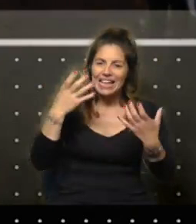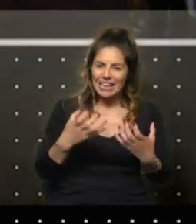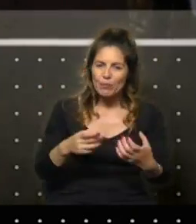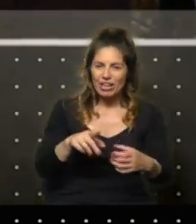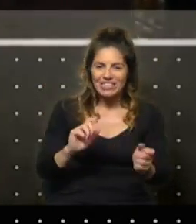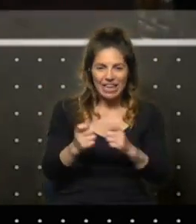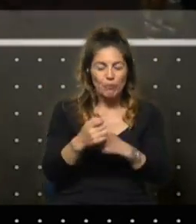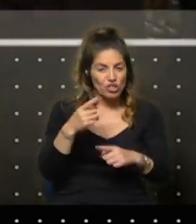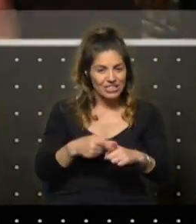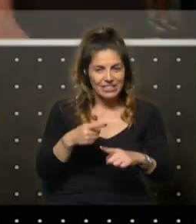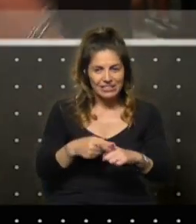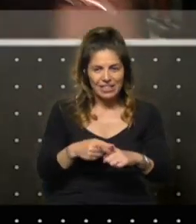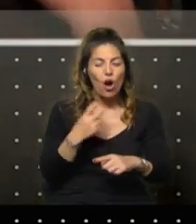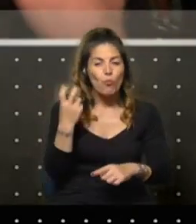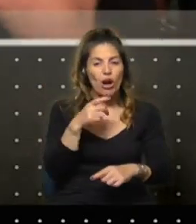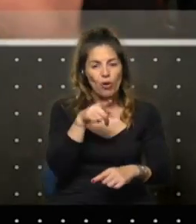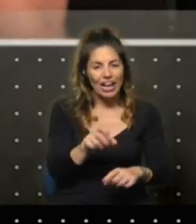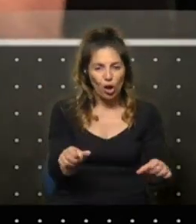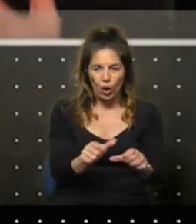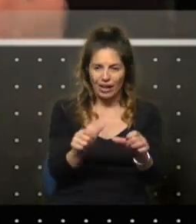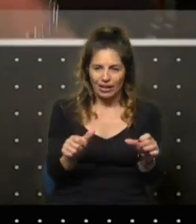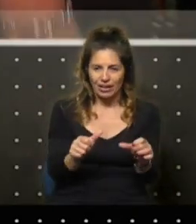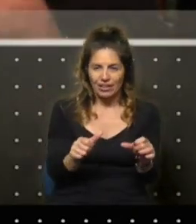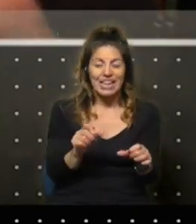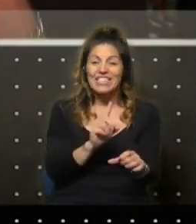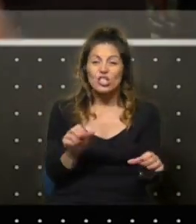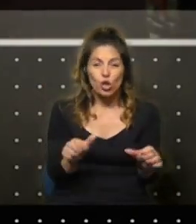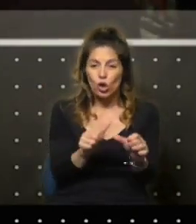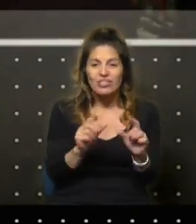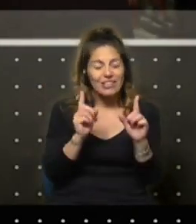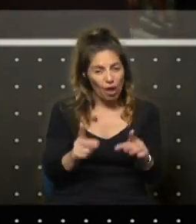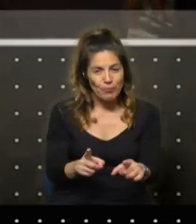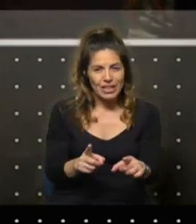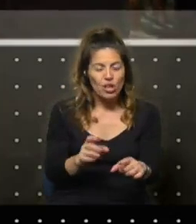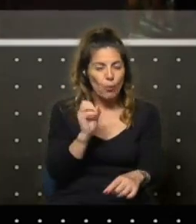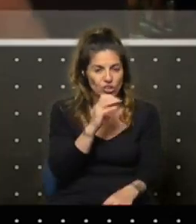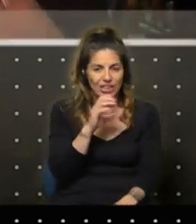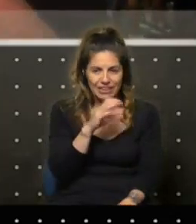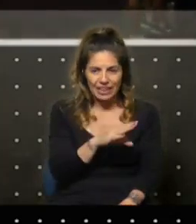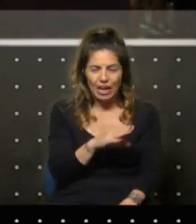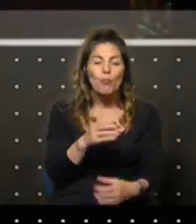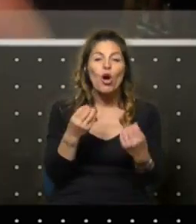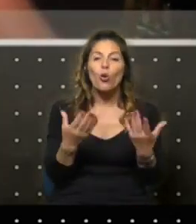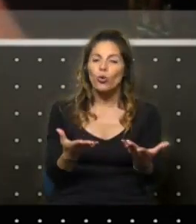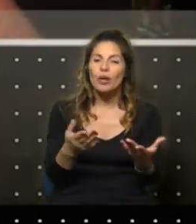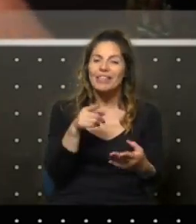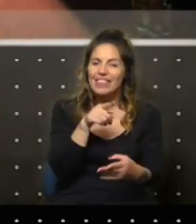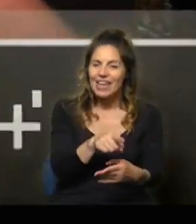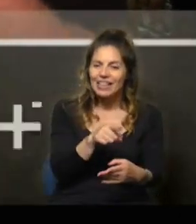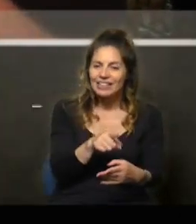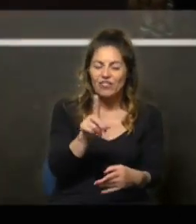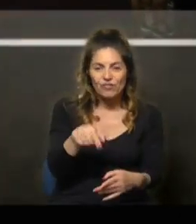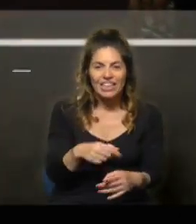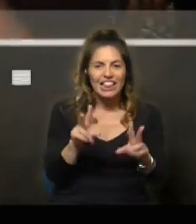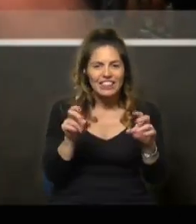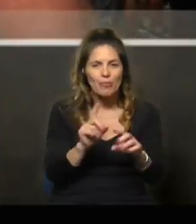cambio exista Buscamos que él lo haga y si él no lo hace también lo vamos a criticar porque justamente de ahí Creo que viene